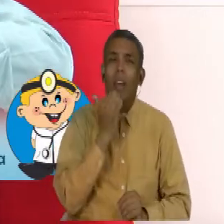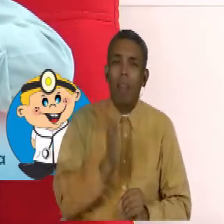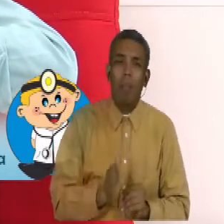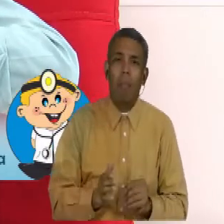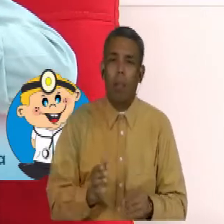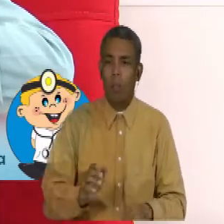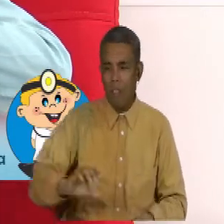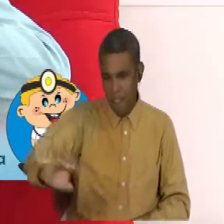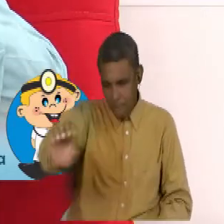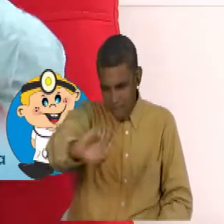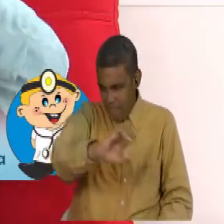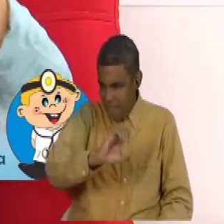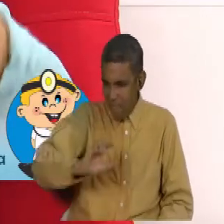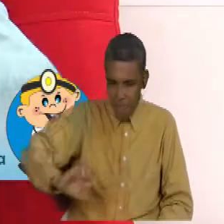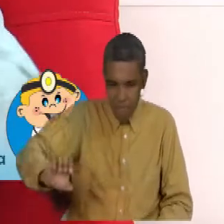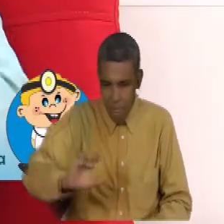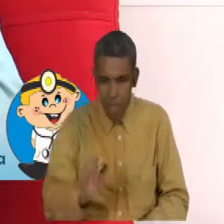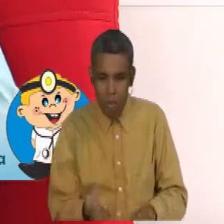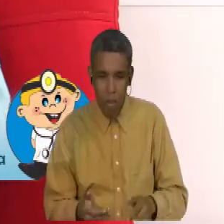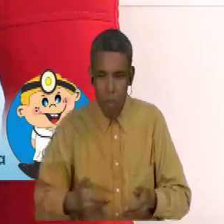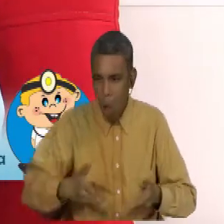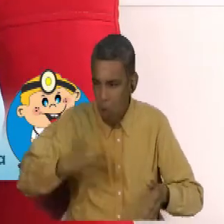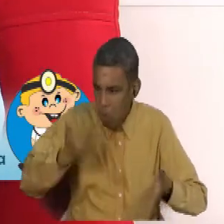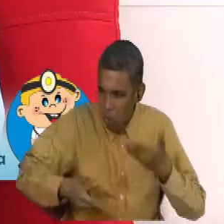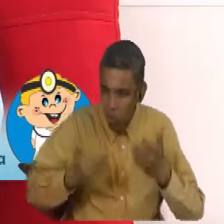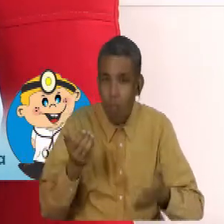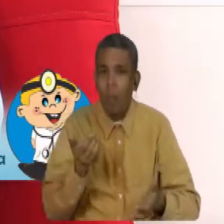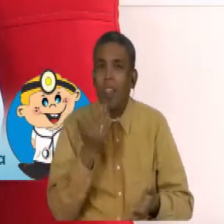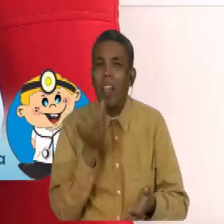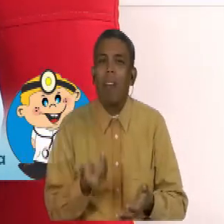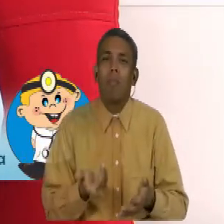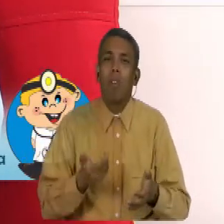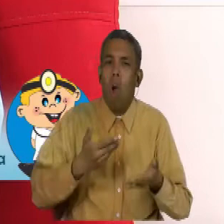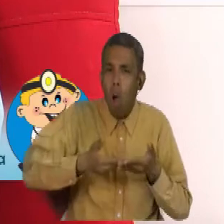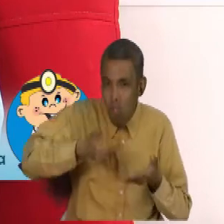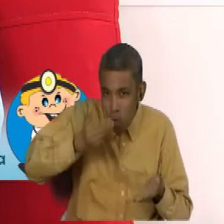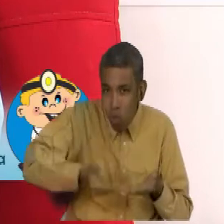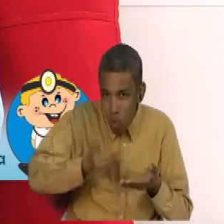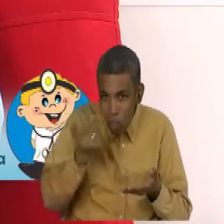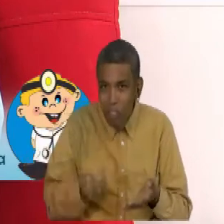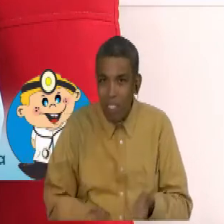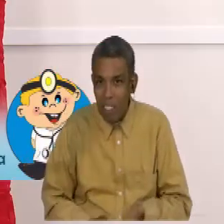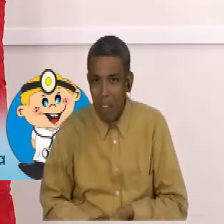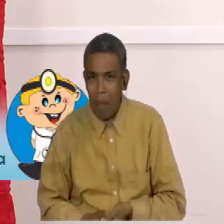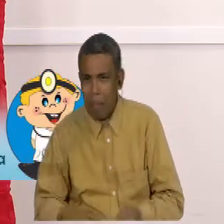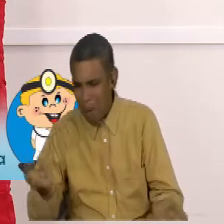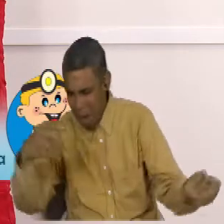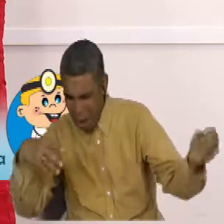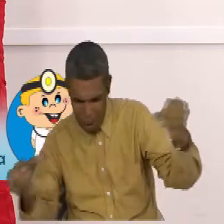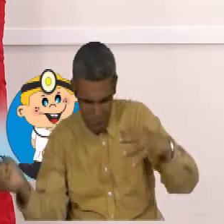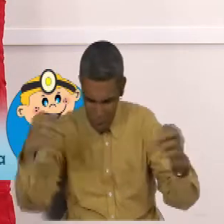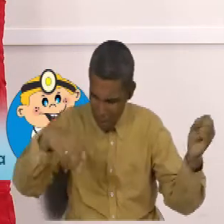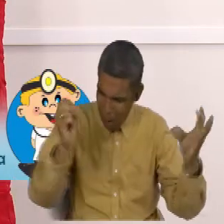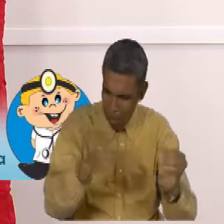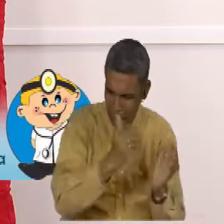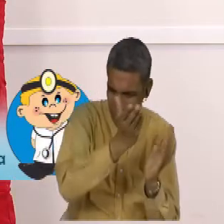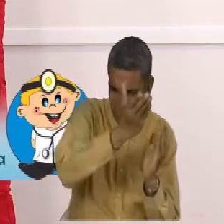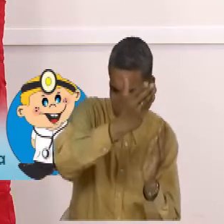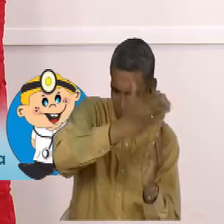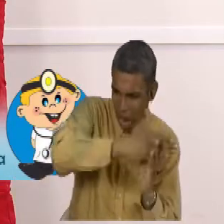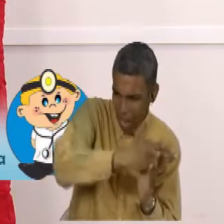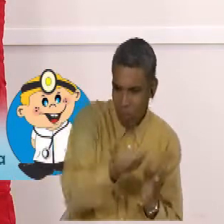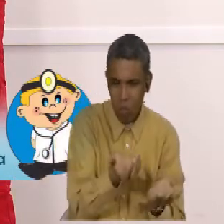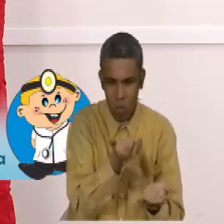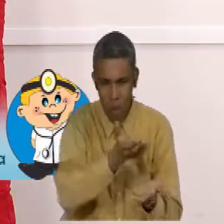suero, etcétera, bueno, poniendo un ejemplo aquí, sí, entonces lo más probable es que vamos a